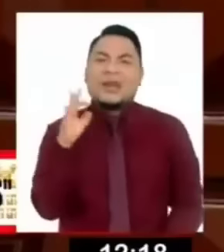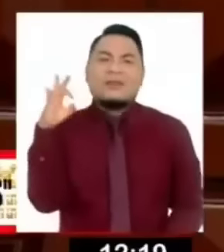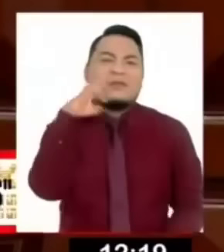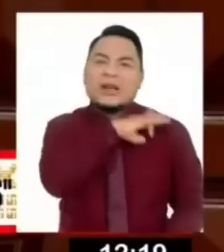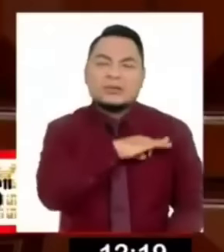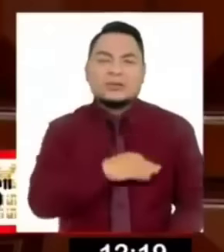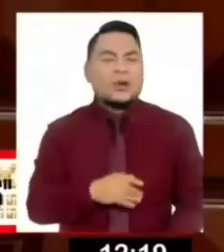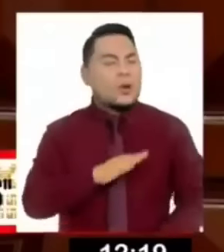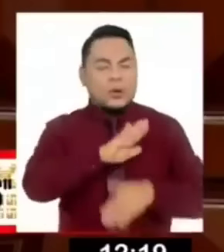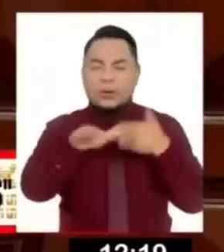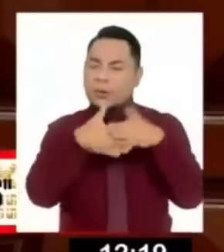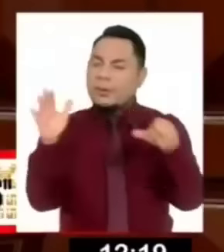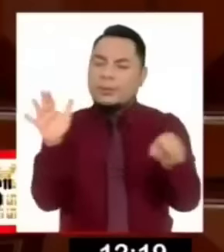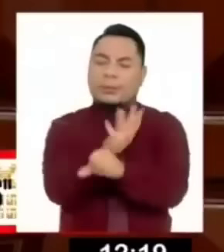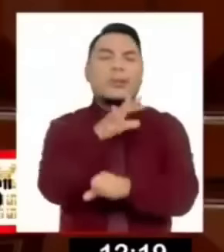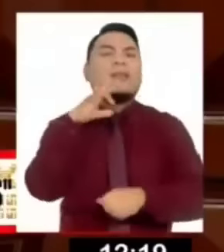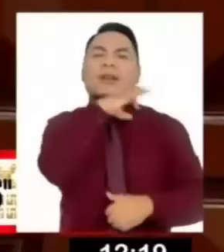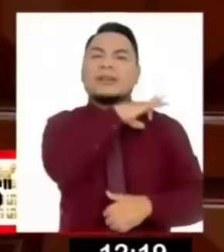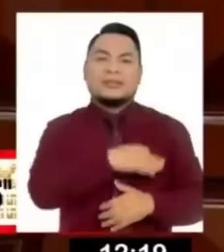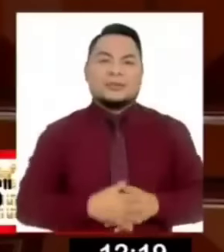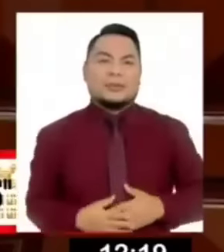que es totalmente falso.